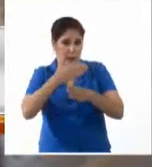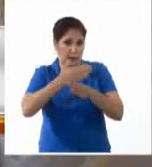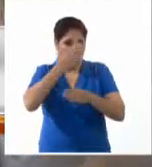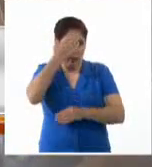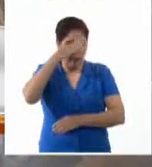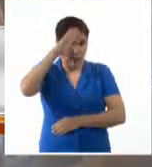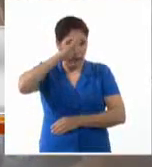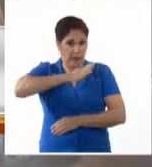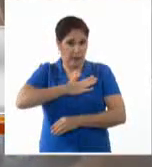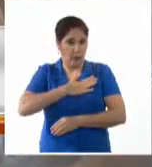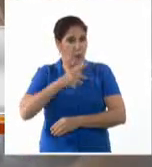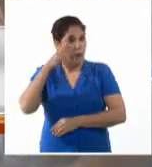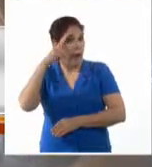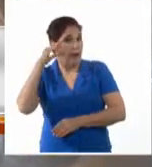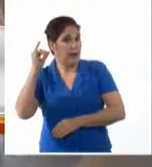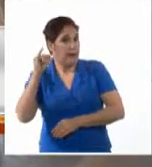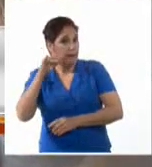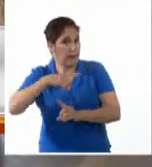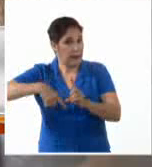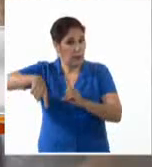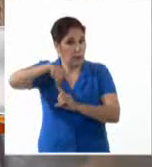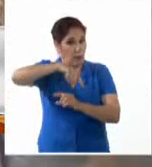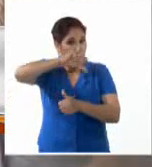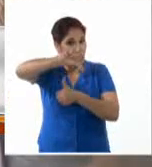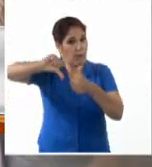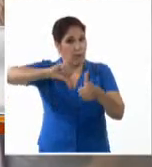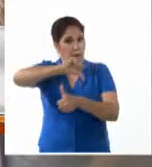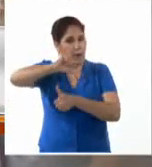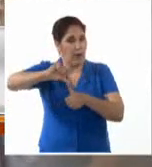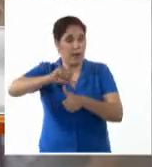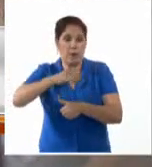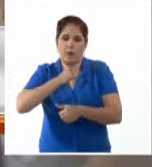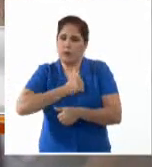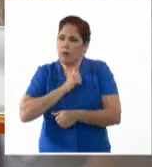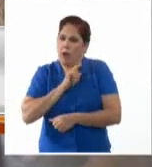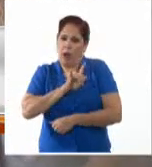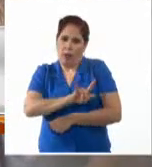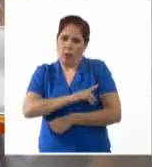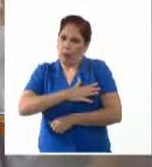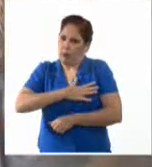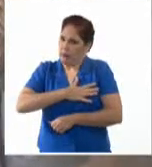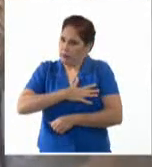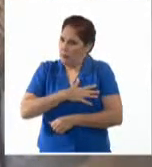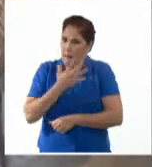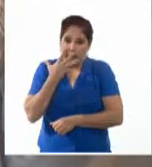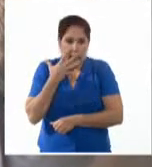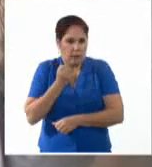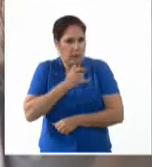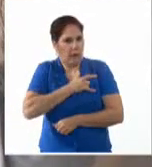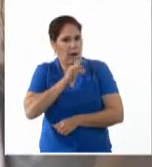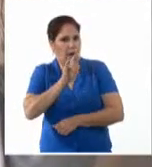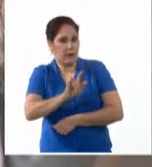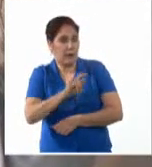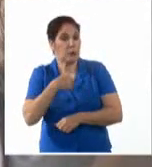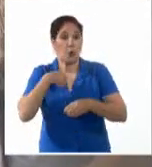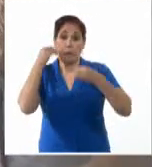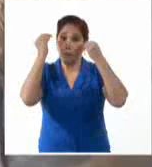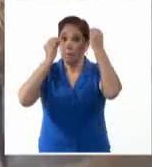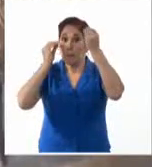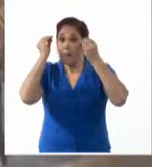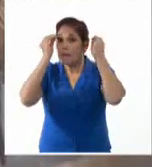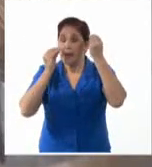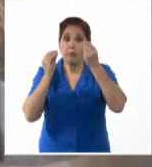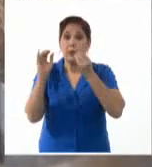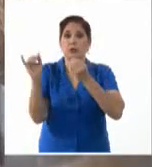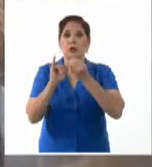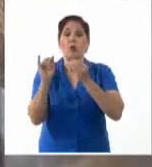oriental y al entorno caribeño, para mí es una pasión. Por lo tanto, yo pienso que no hay un marco